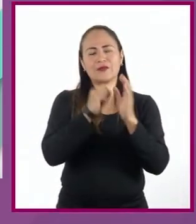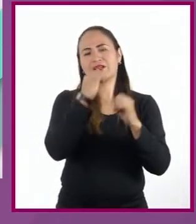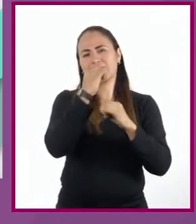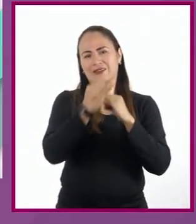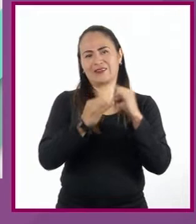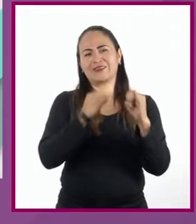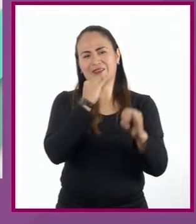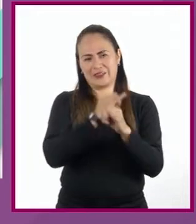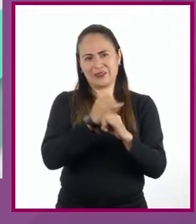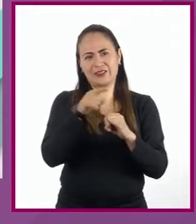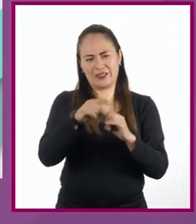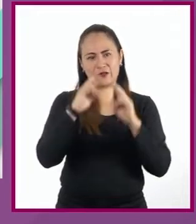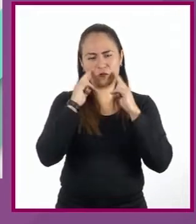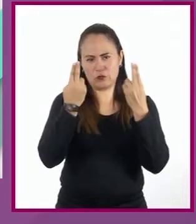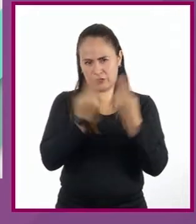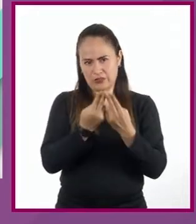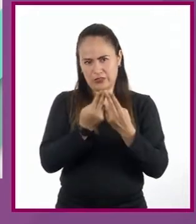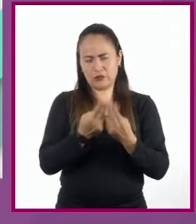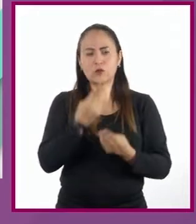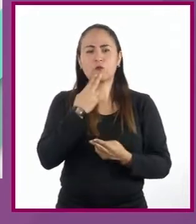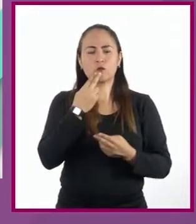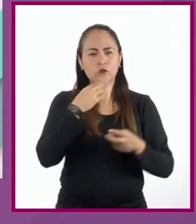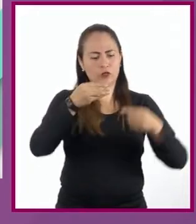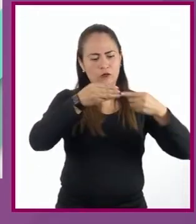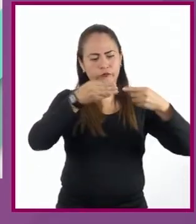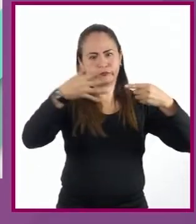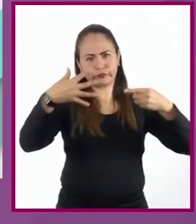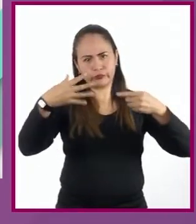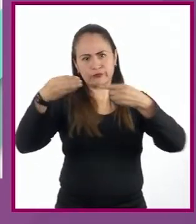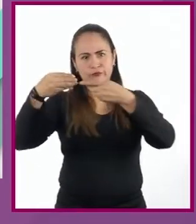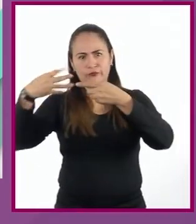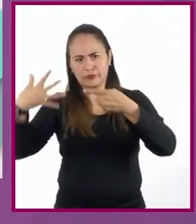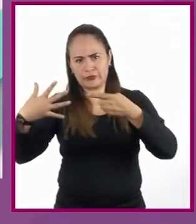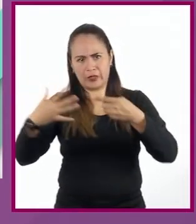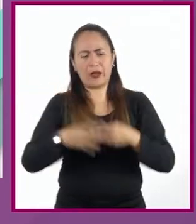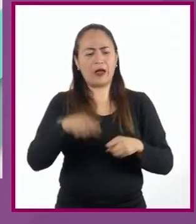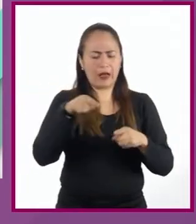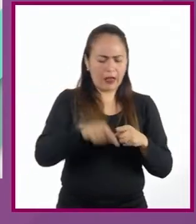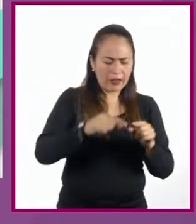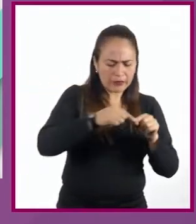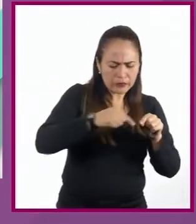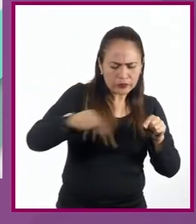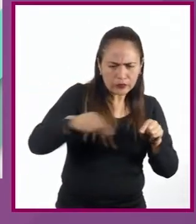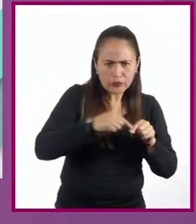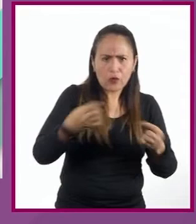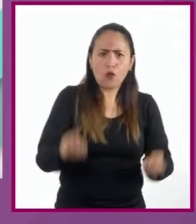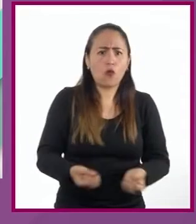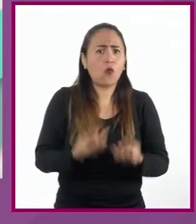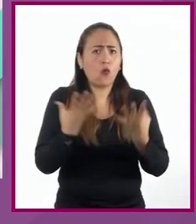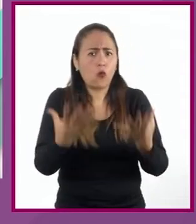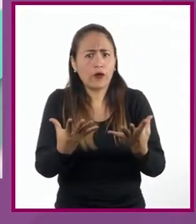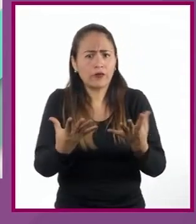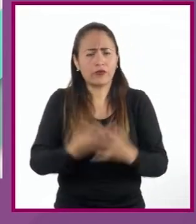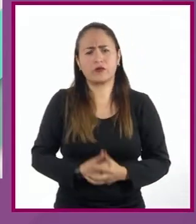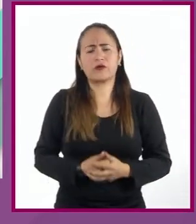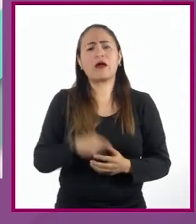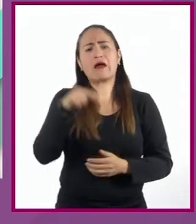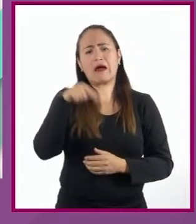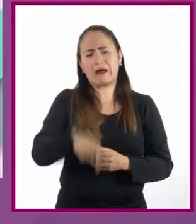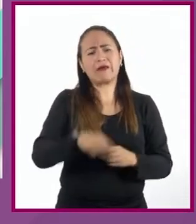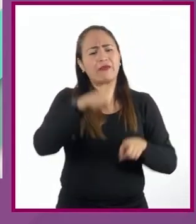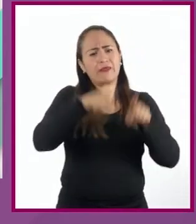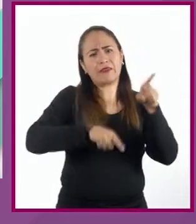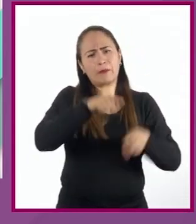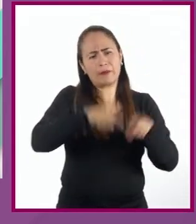de Unidades. Se utilizan múltiplos y submúltiplos para medir y expresar longitudes que sean apropiadas a su orden